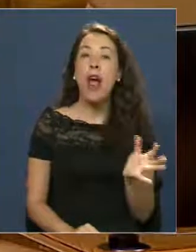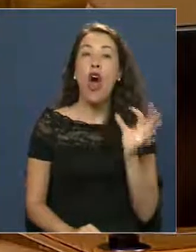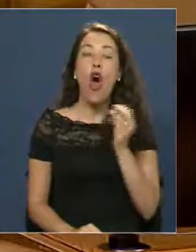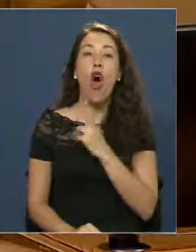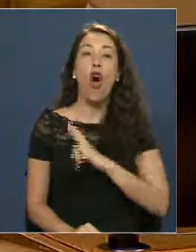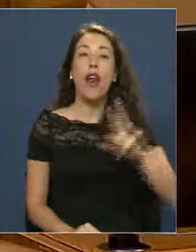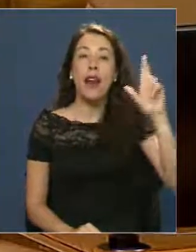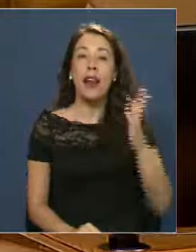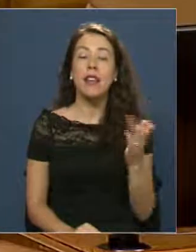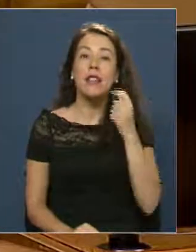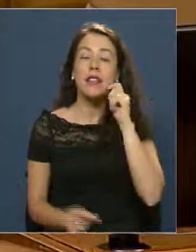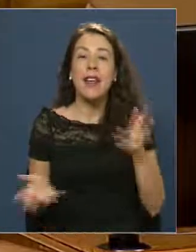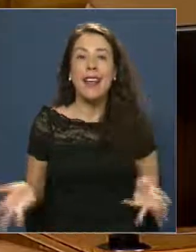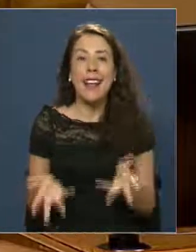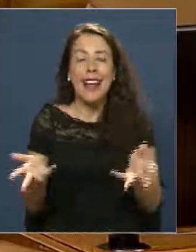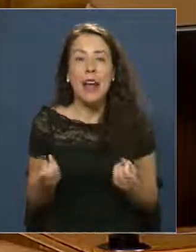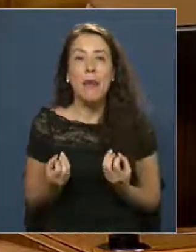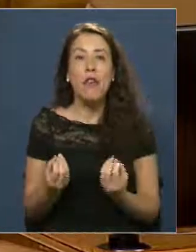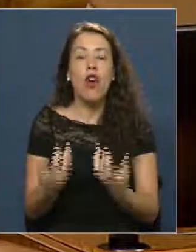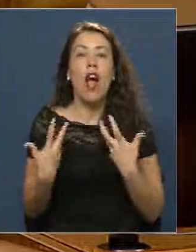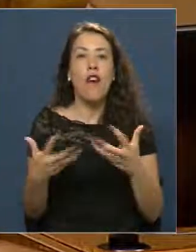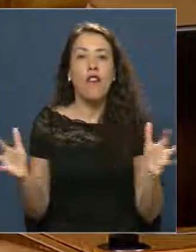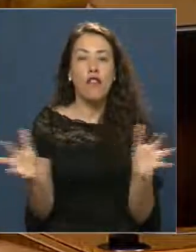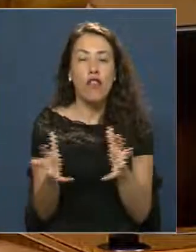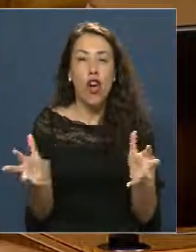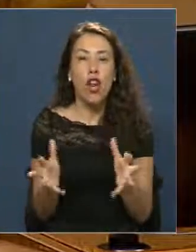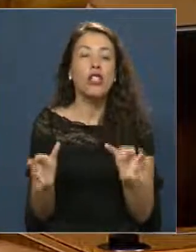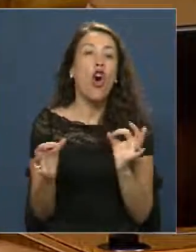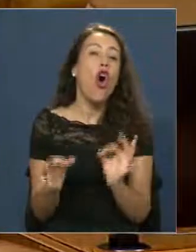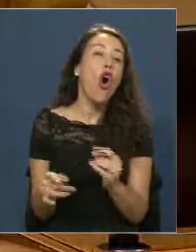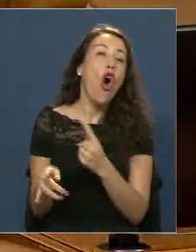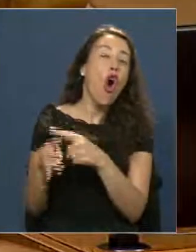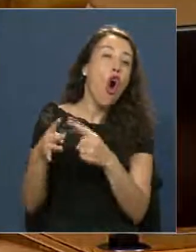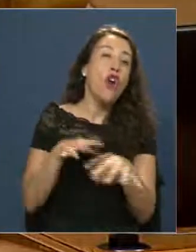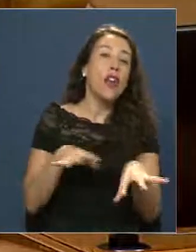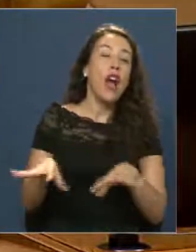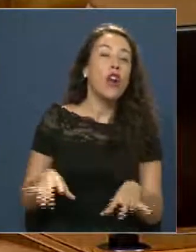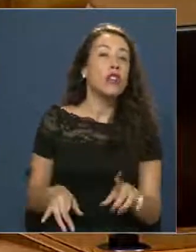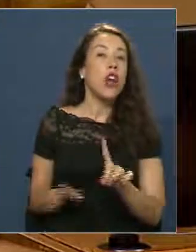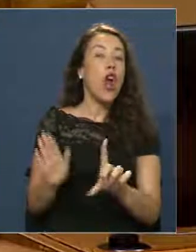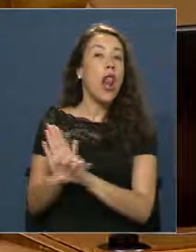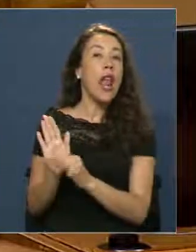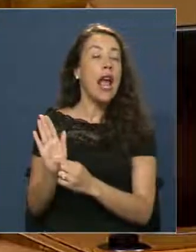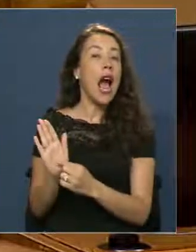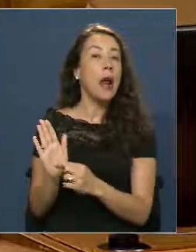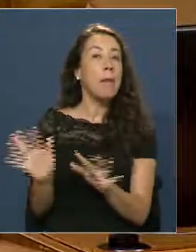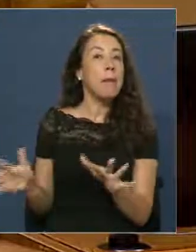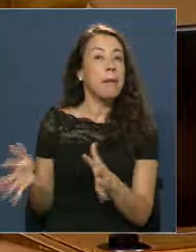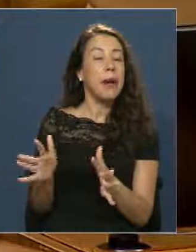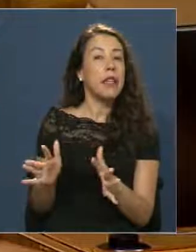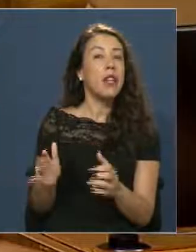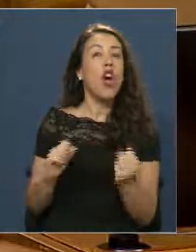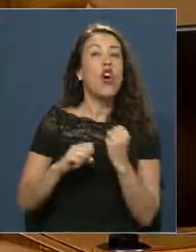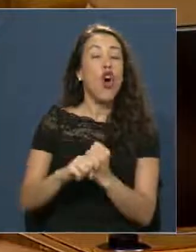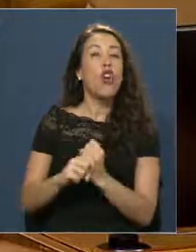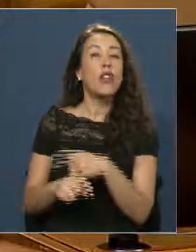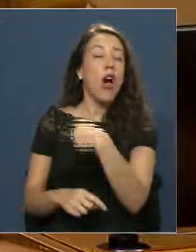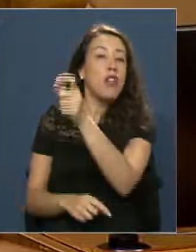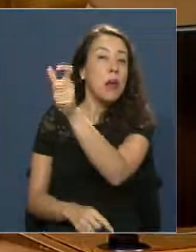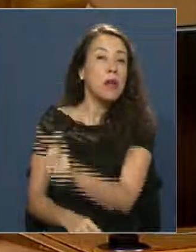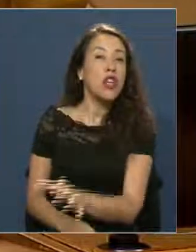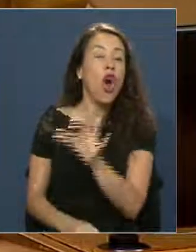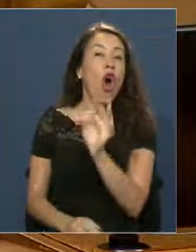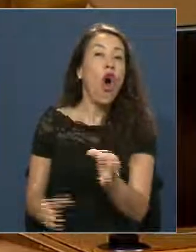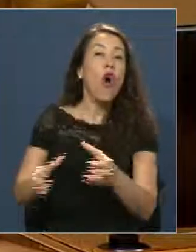que constituyan incitación a la violencia o a cualquier otra acción ilegal similar contra cualquier persona o grupo